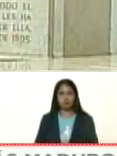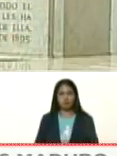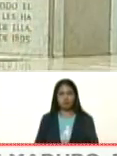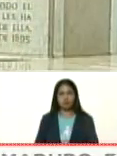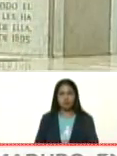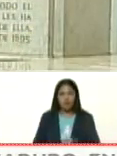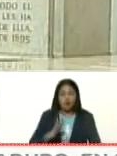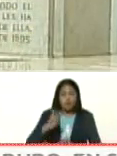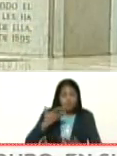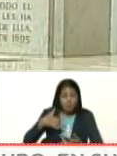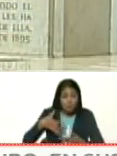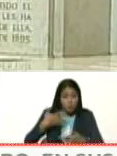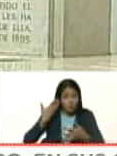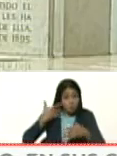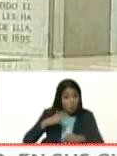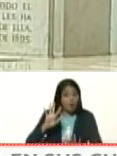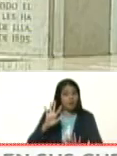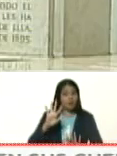Quizás